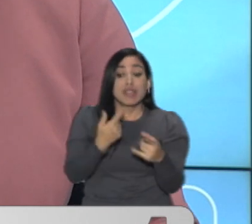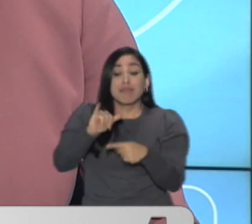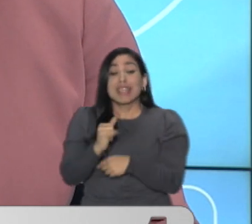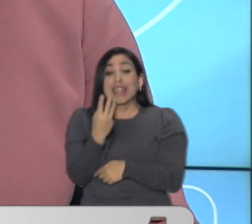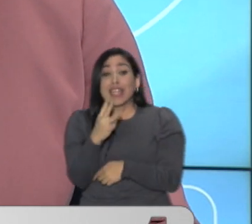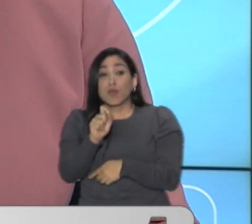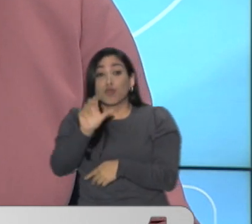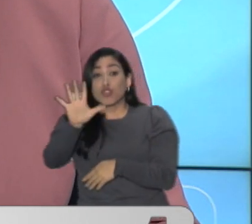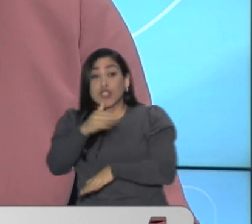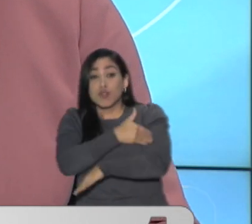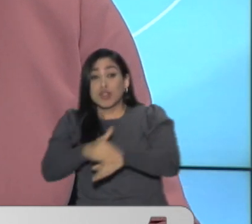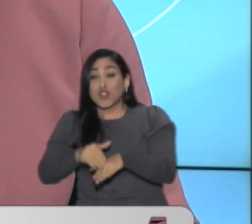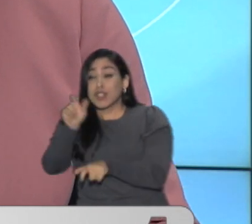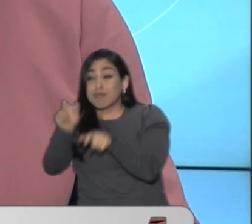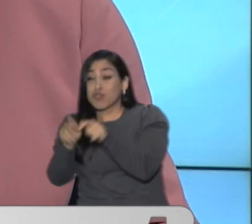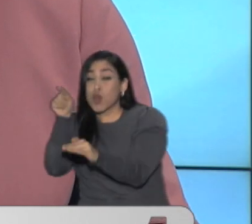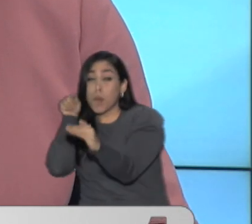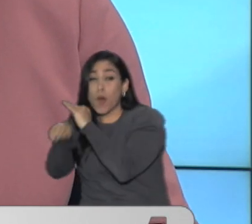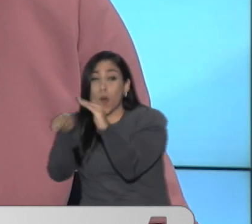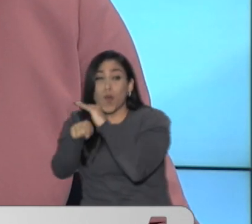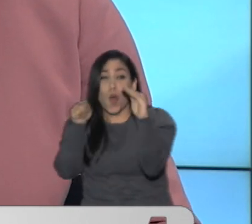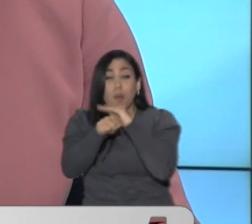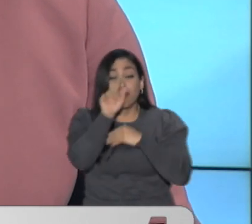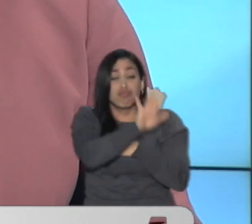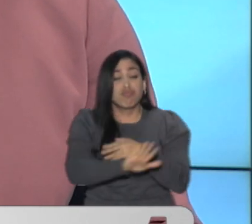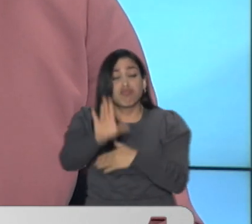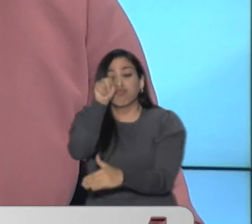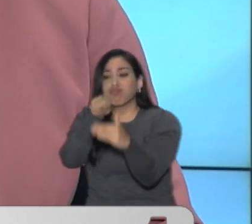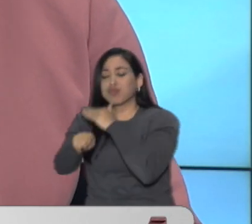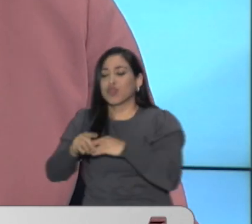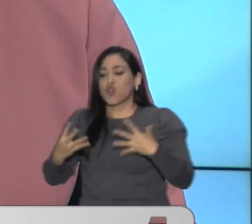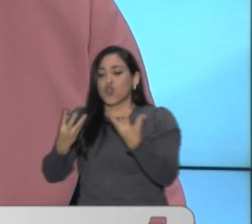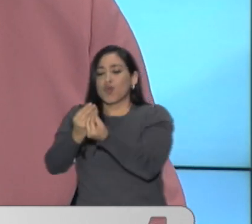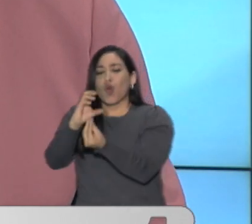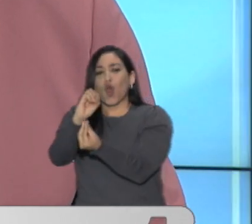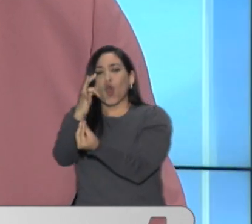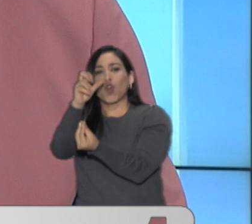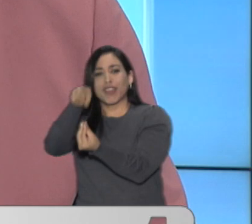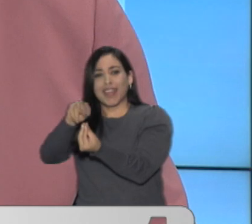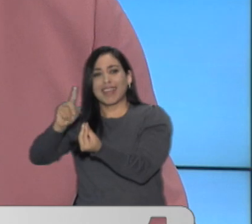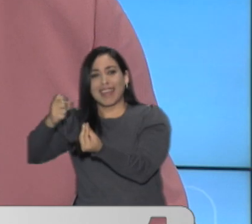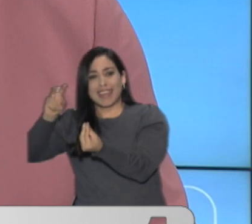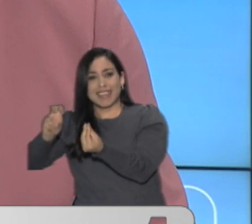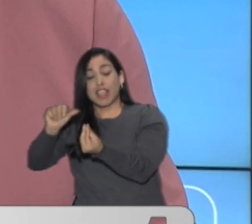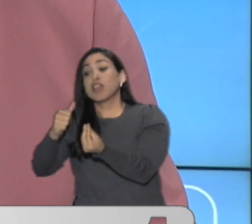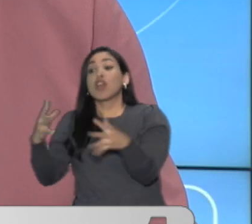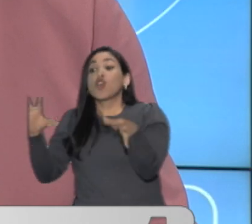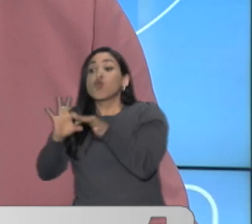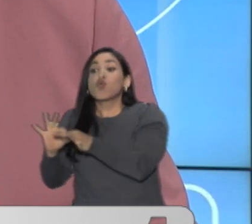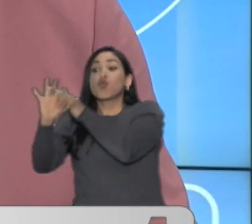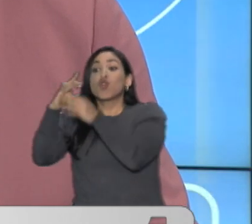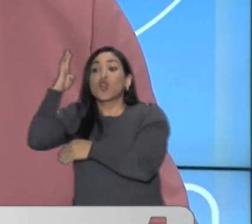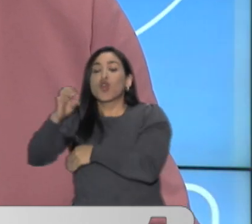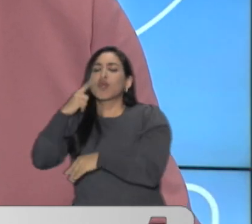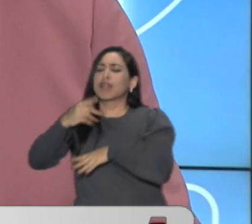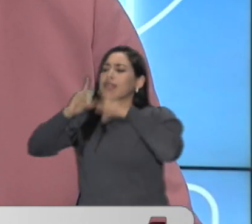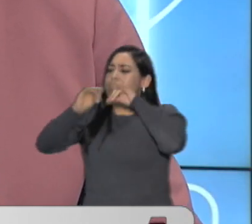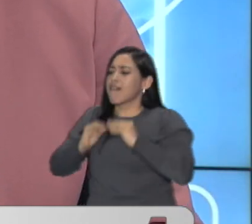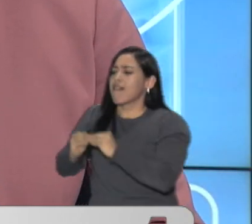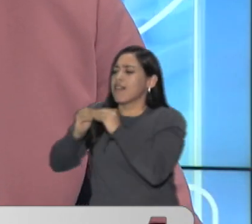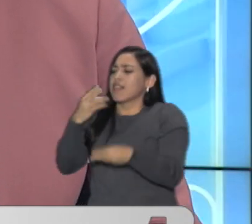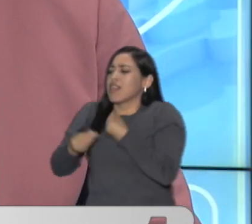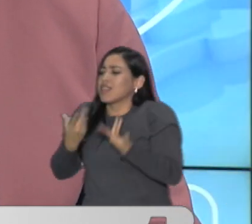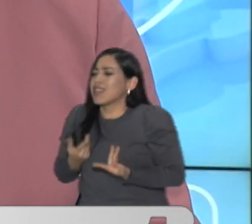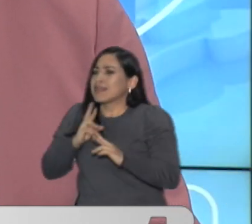3.5 millones de personas que han huido del país. La OTAN, G7 y la Unión Europea se reúnen para determinar